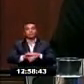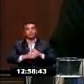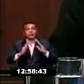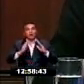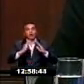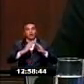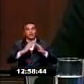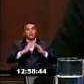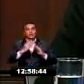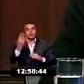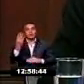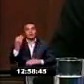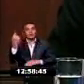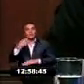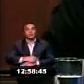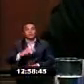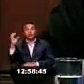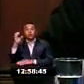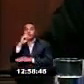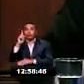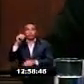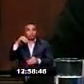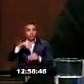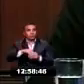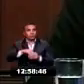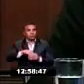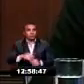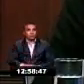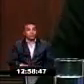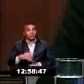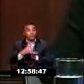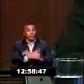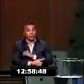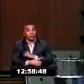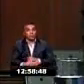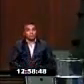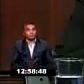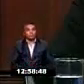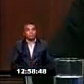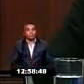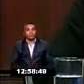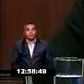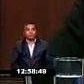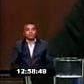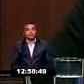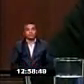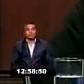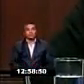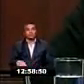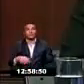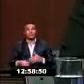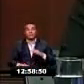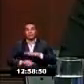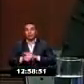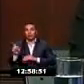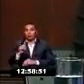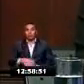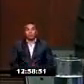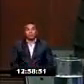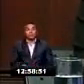días. Colombia no está incluida entre los países de cuyo origen se sugiere aislamiento.